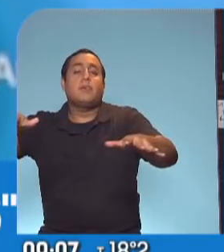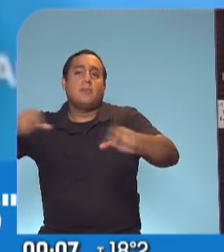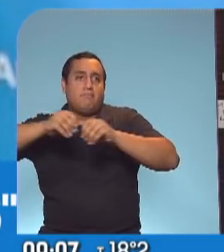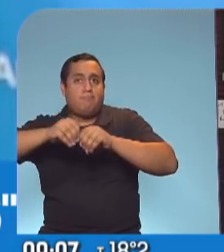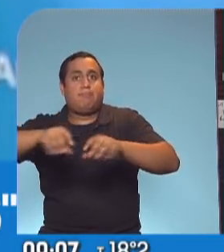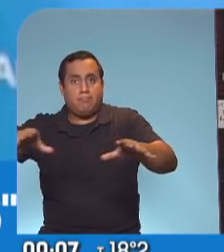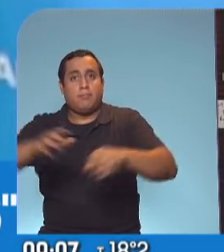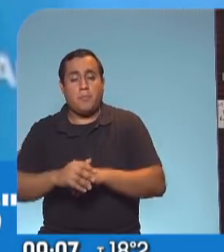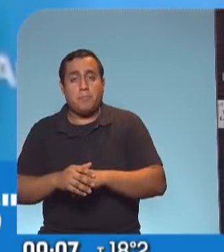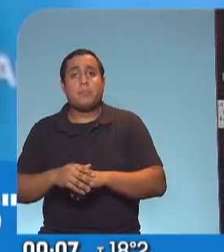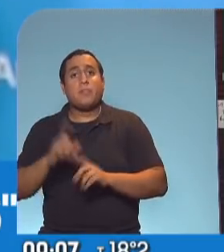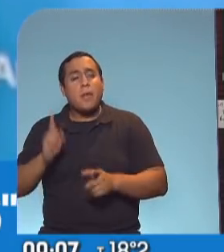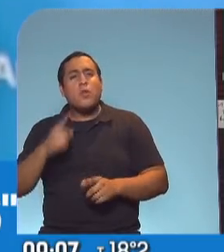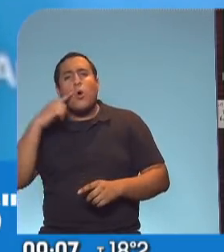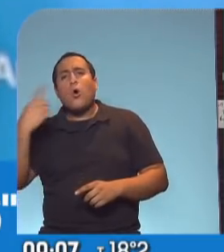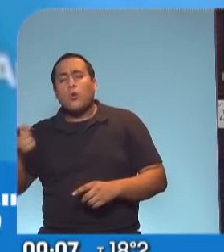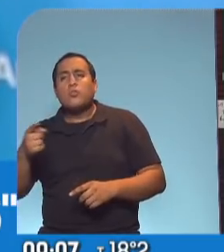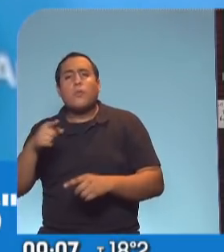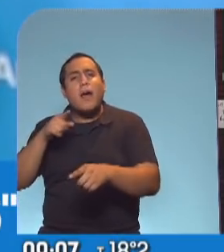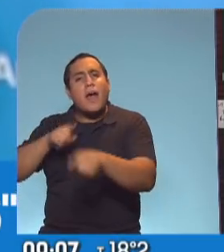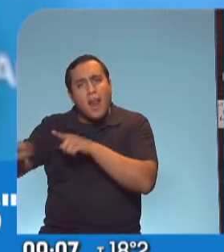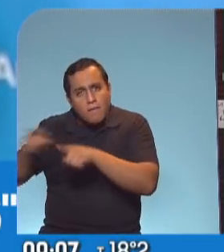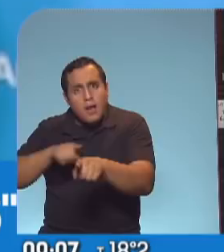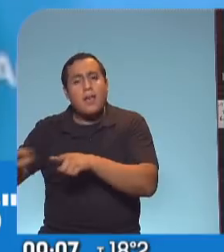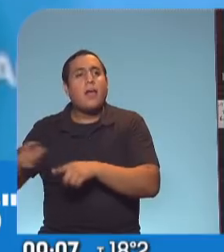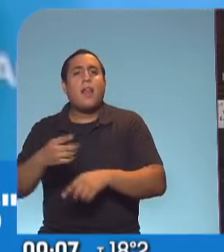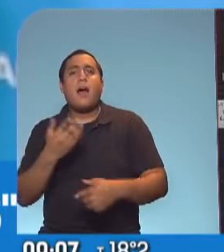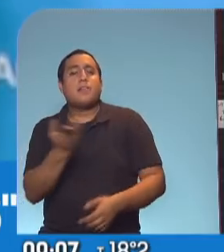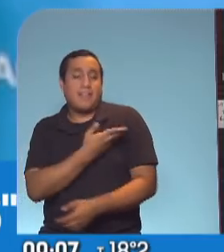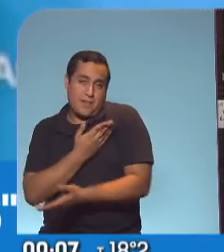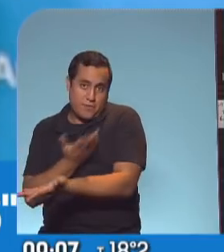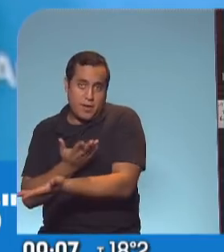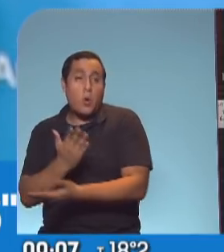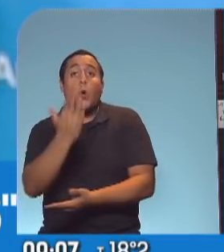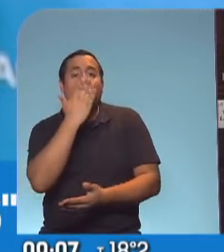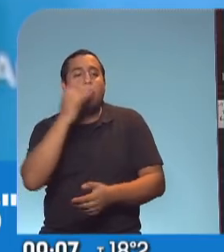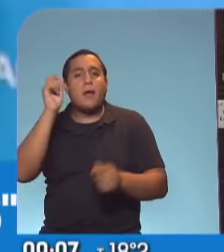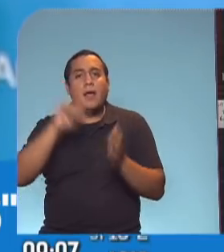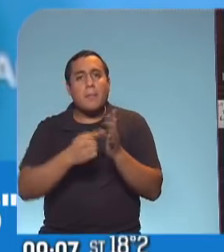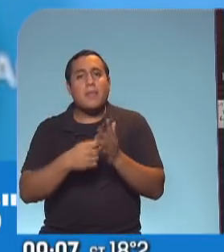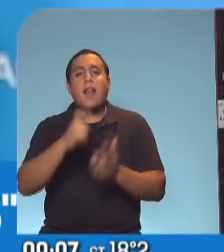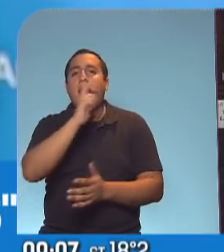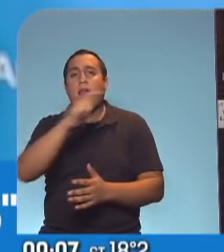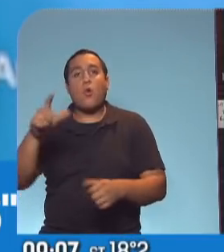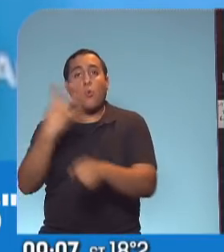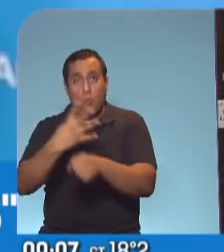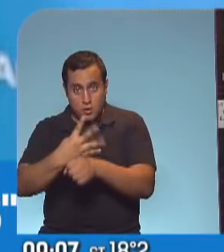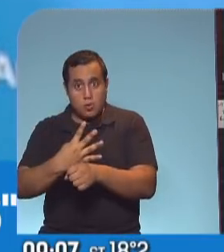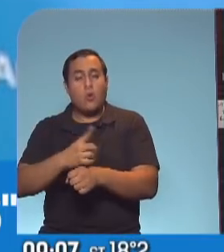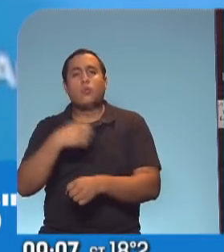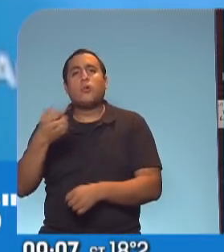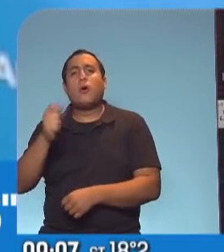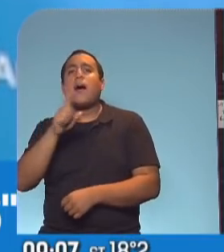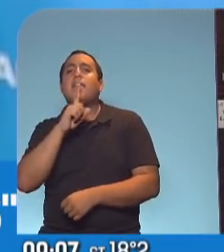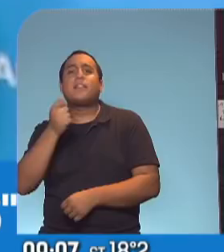conglomerados la observamos en Rafaela, en la provincia de Santa Fe, en Córdoba, su capital, Río Cuarto y Altagracia, y